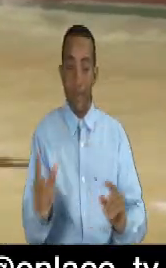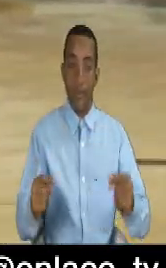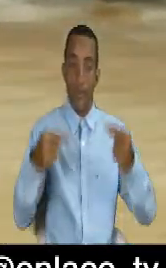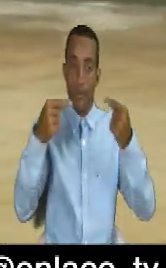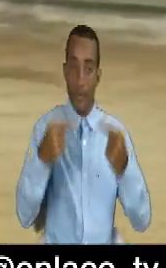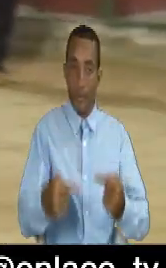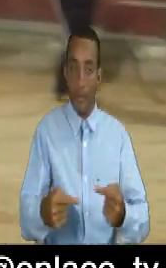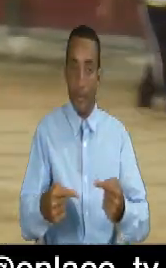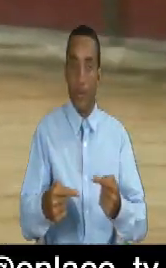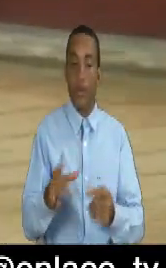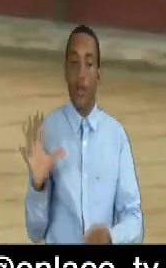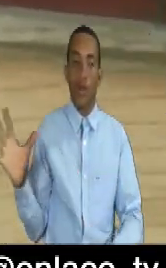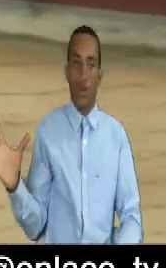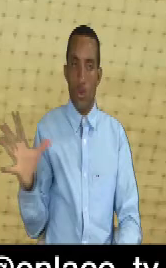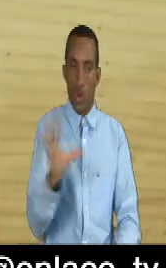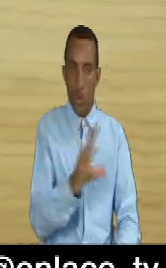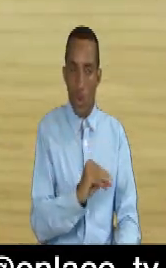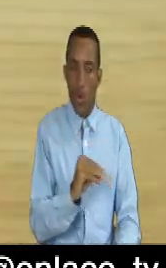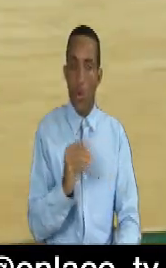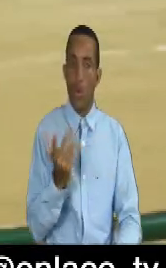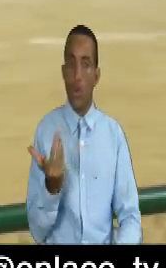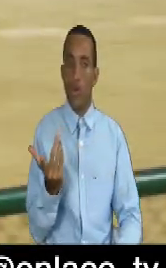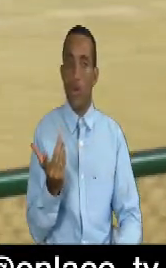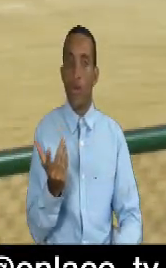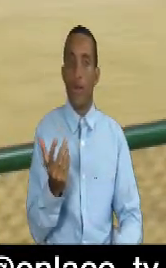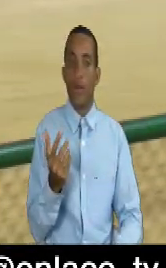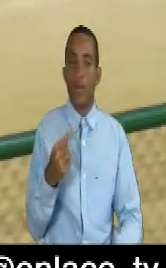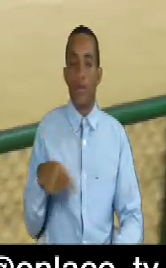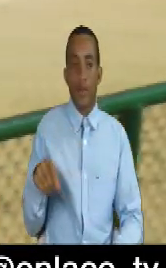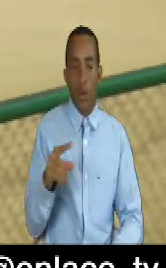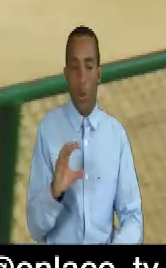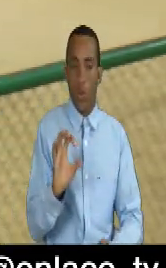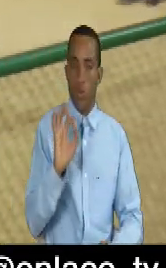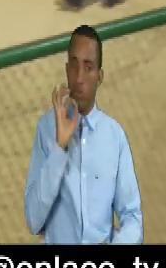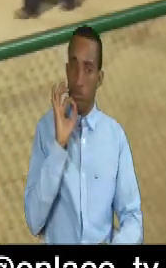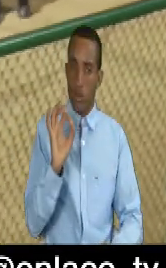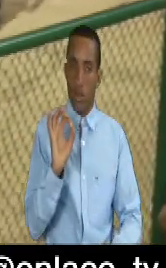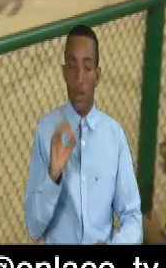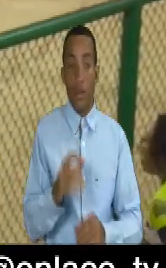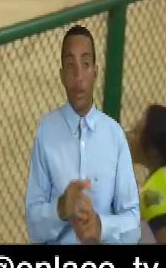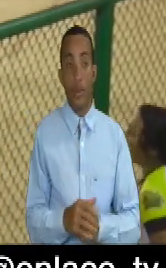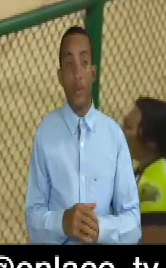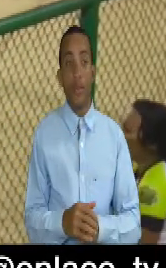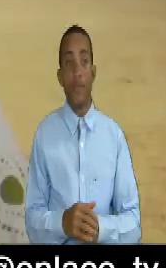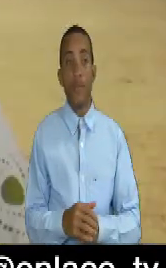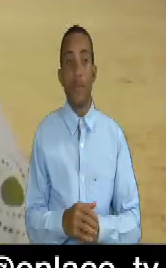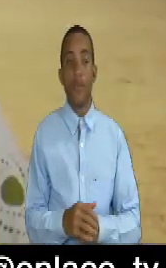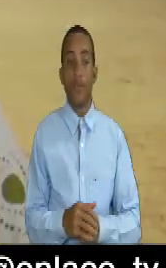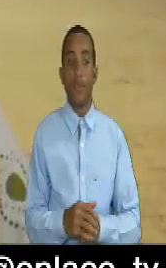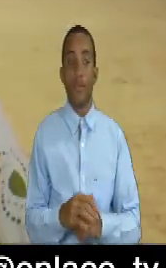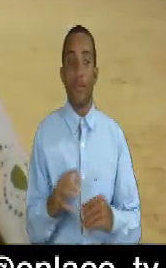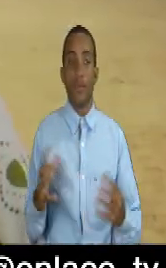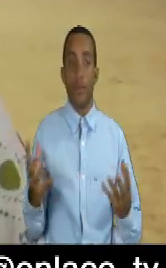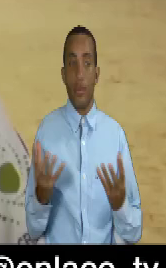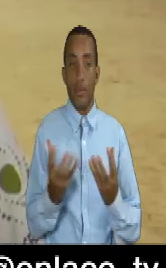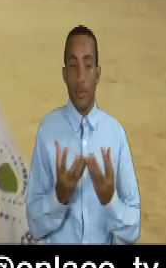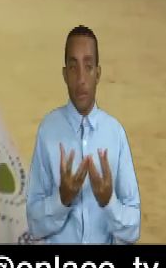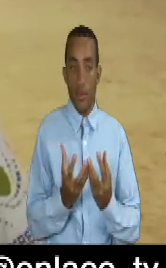Los deportistas pertenecientes al Club Marlins destacan las calidades de esta novena. Prácticamente se ha conformado